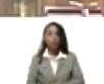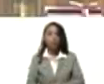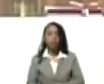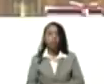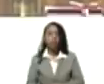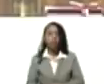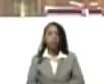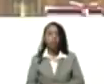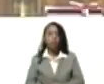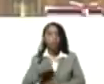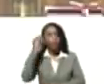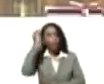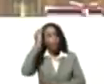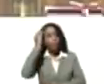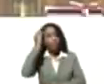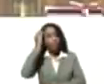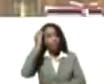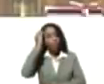en el pensamiento